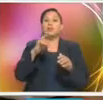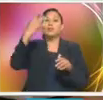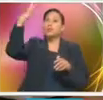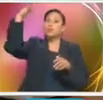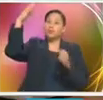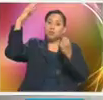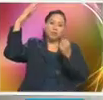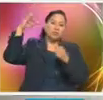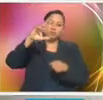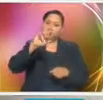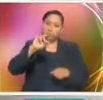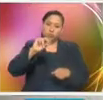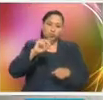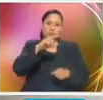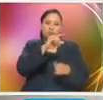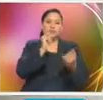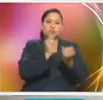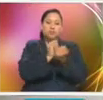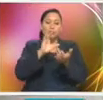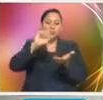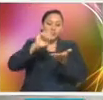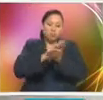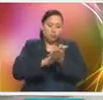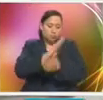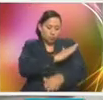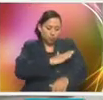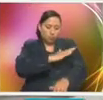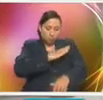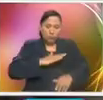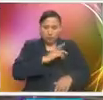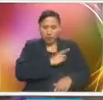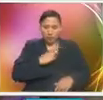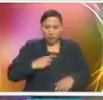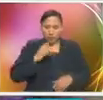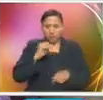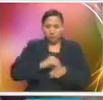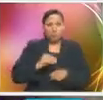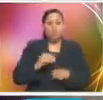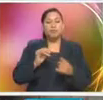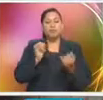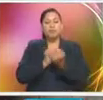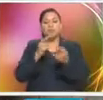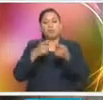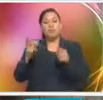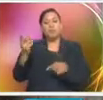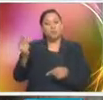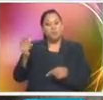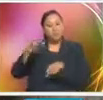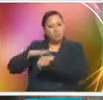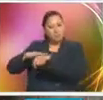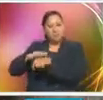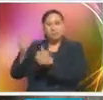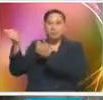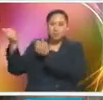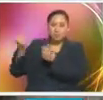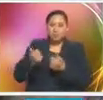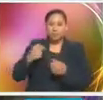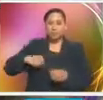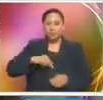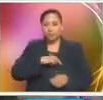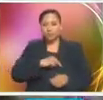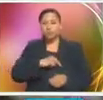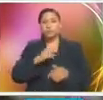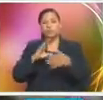directamente al sol o ponerle algún tipo de bloqueador, eso también es muy importante. Y a diferencia de los cholosquintles, que cuando los trajimos estuvimos platicando